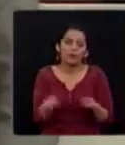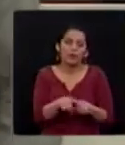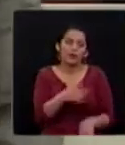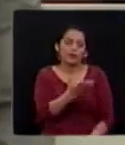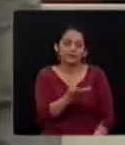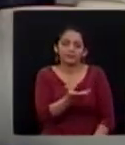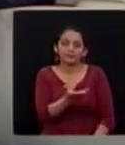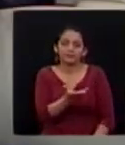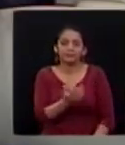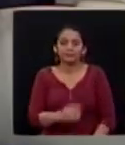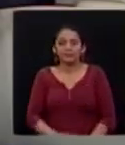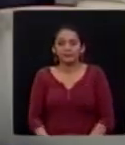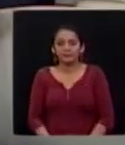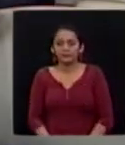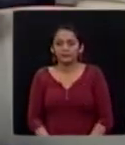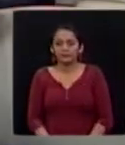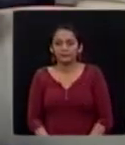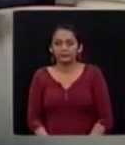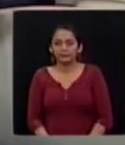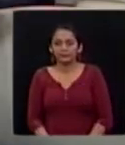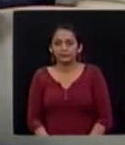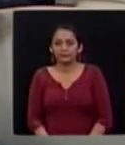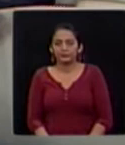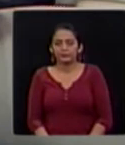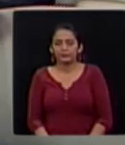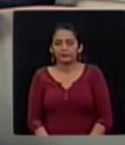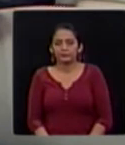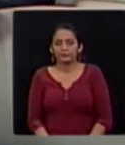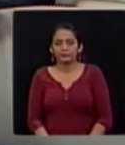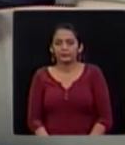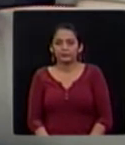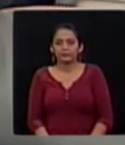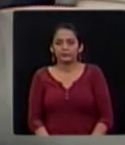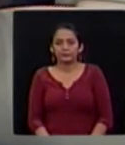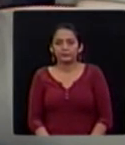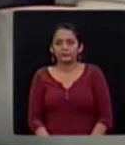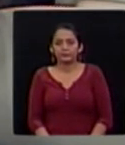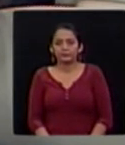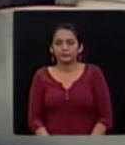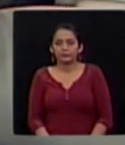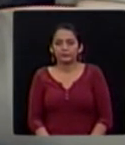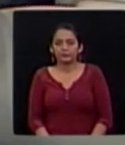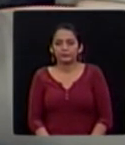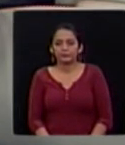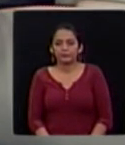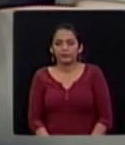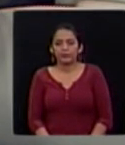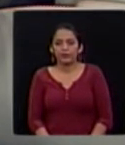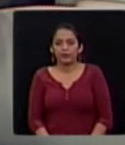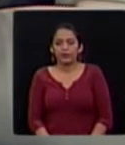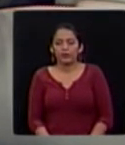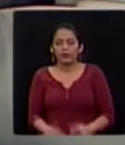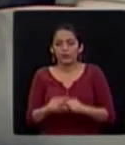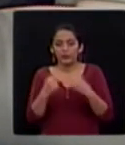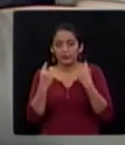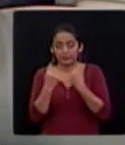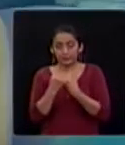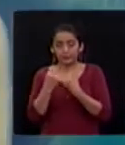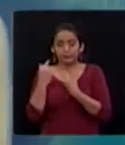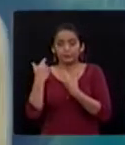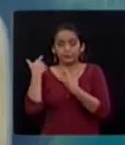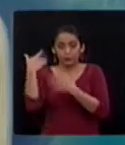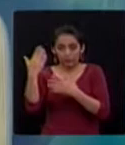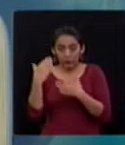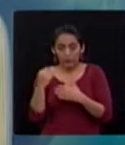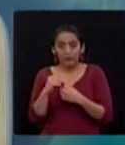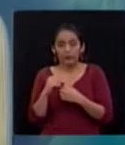responder. Pero ni siquiera a nivel político se ha logrado, por lo menos la oposición planteó que Glass se ha llamado